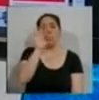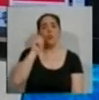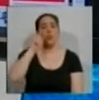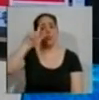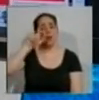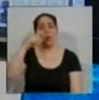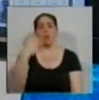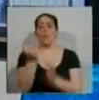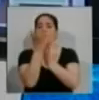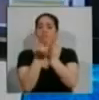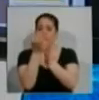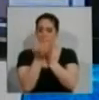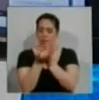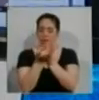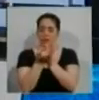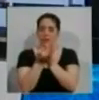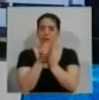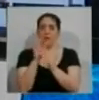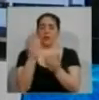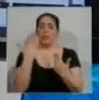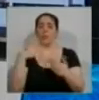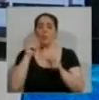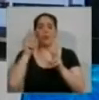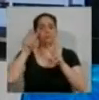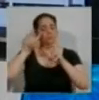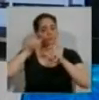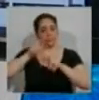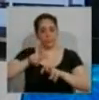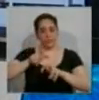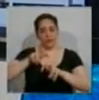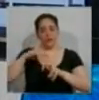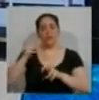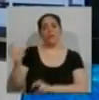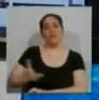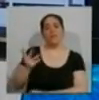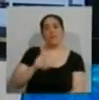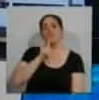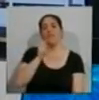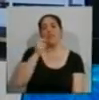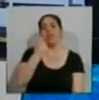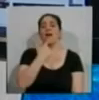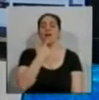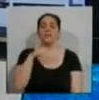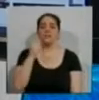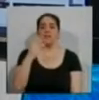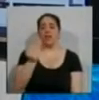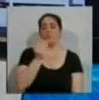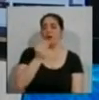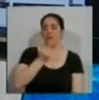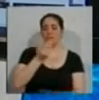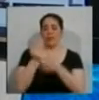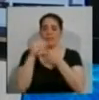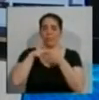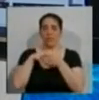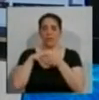¿Y qué te permite? Analizar la cantidad de grasas trans que tienen los alimentos. Vos escaneás el código de